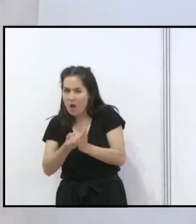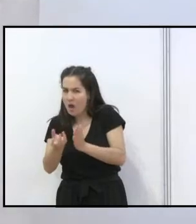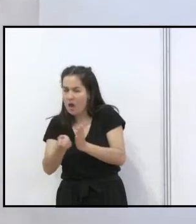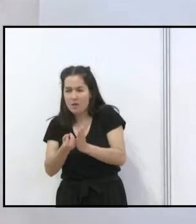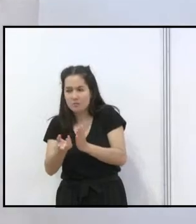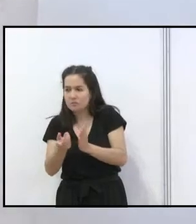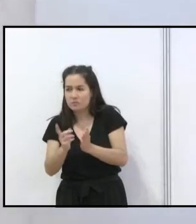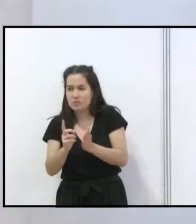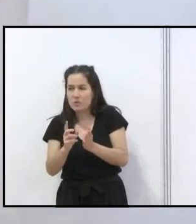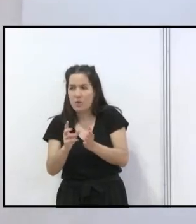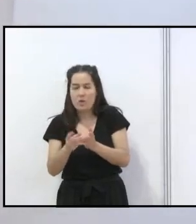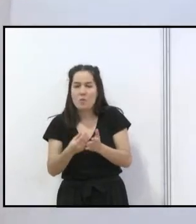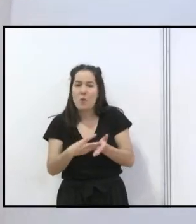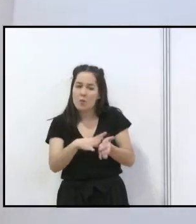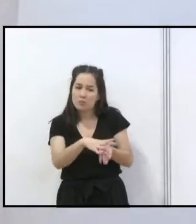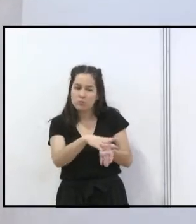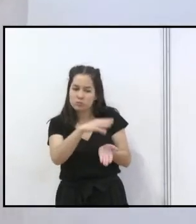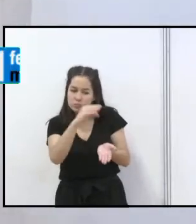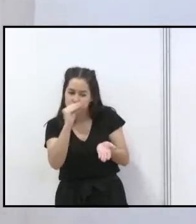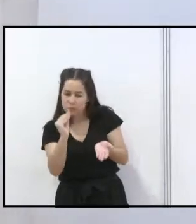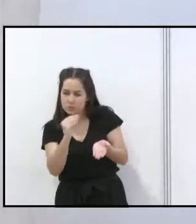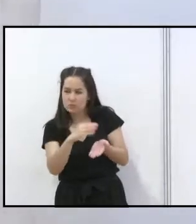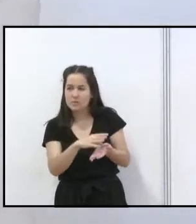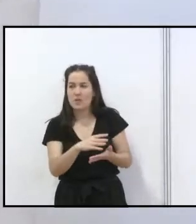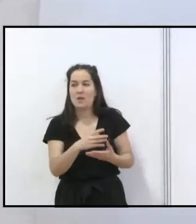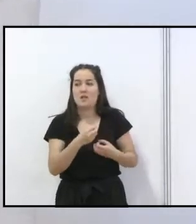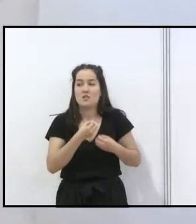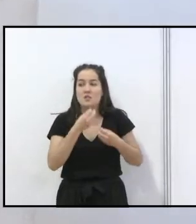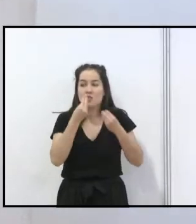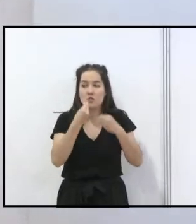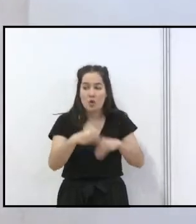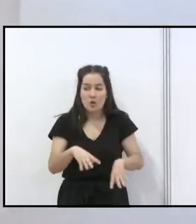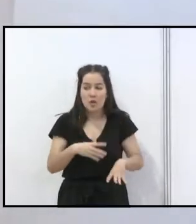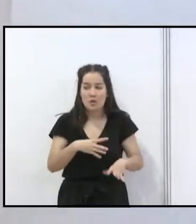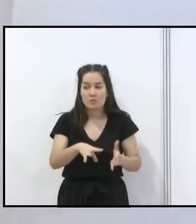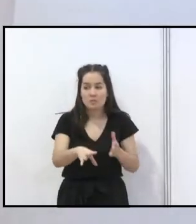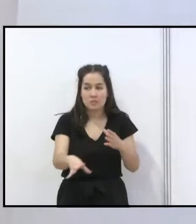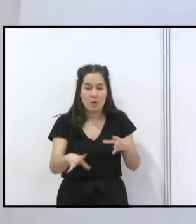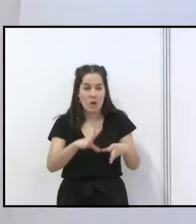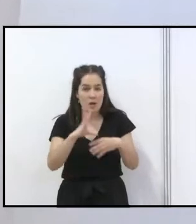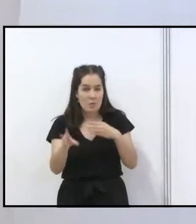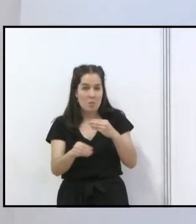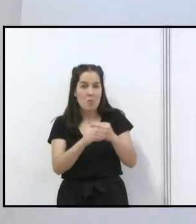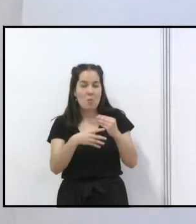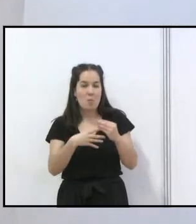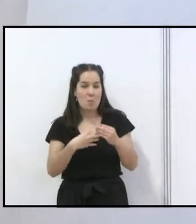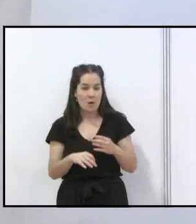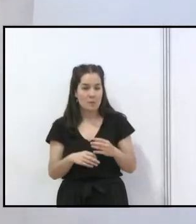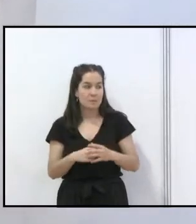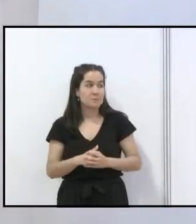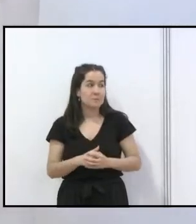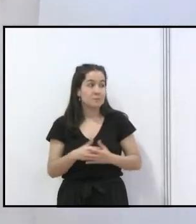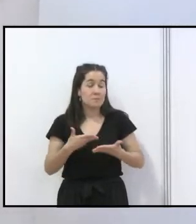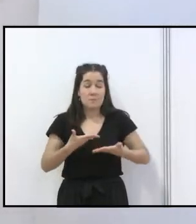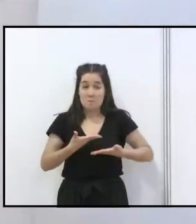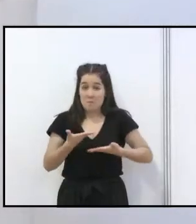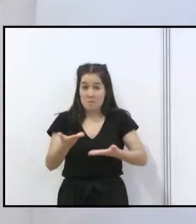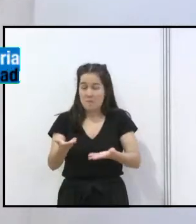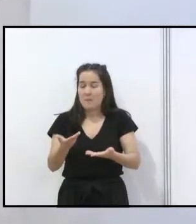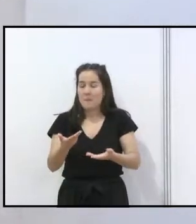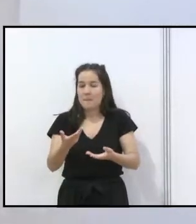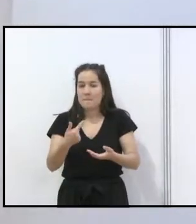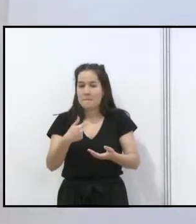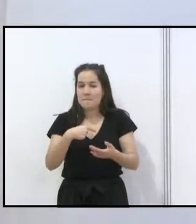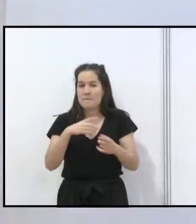información, completar esas historias en las que estamos trabajando. Os invito en esta fiesta del libro a no centrarnos solamente